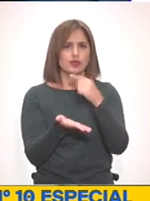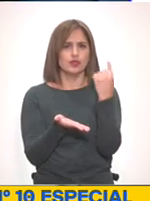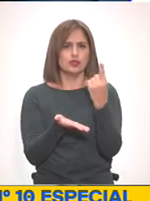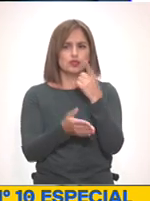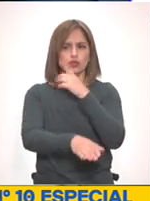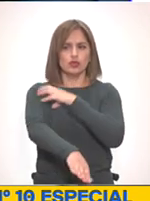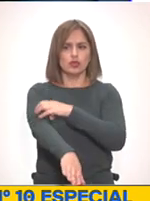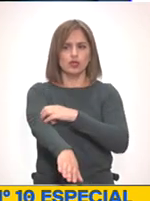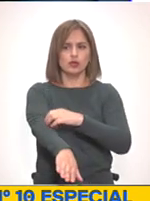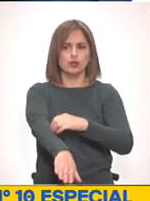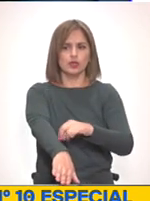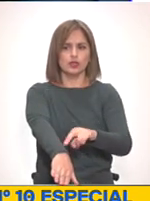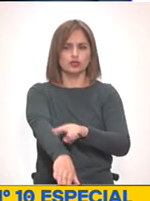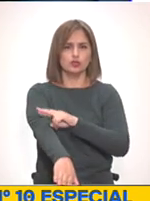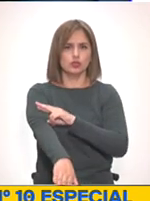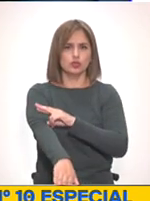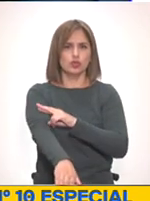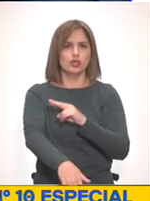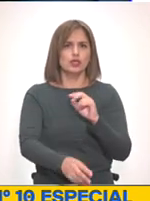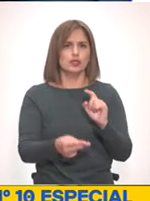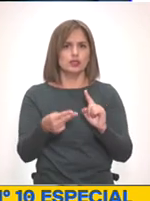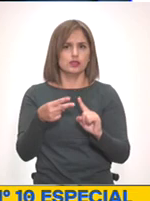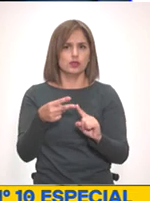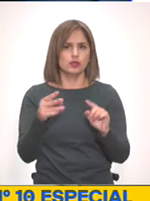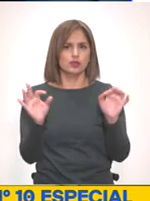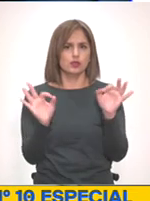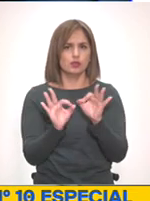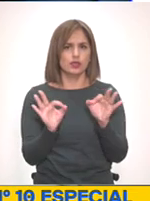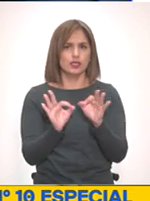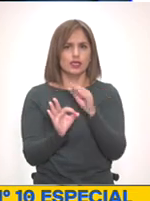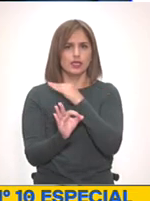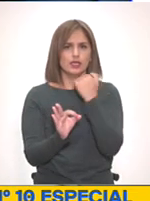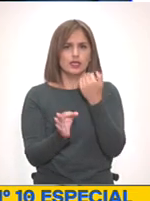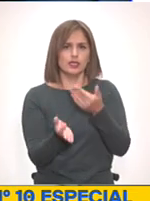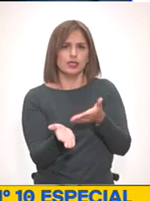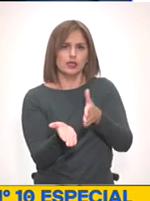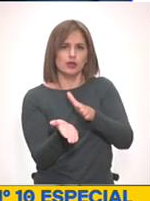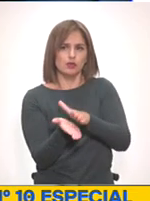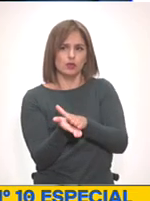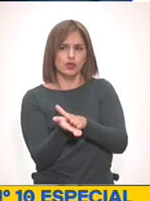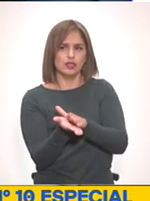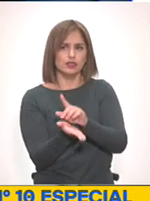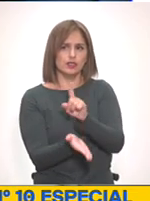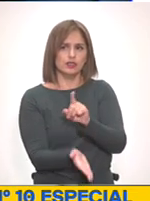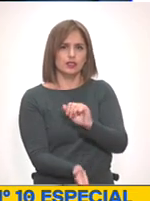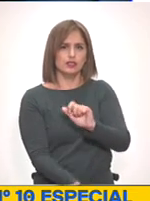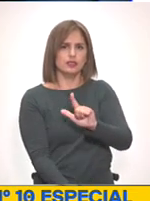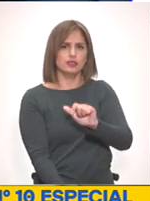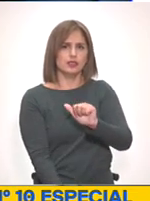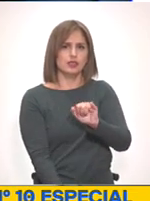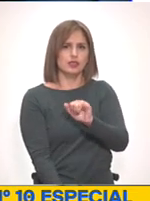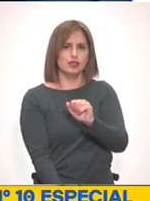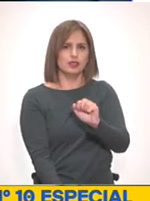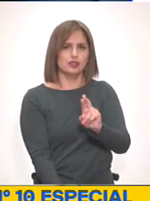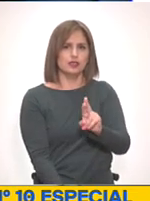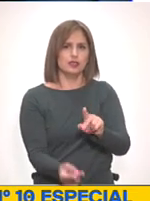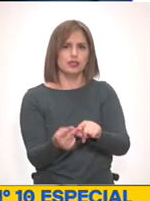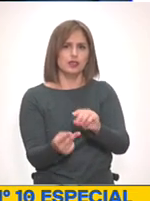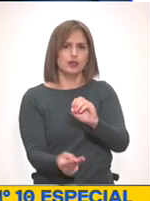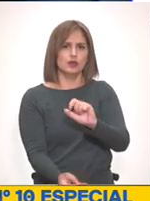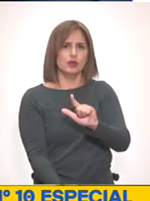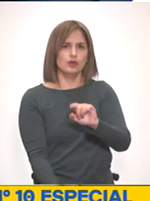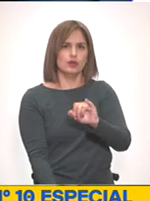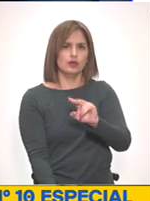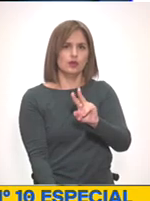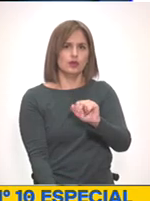zona Sur en segundo lugar hacer presente que las muertes de los suboficiales Salazar Olivares y Palma han